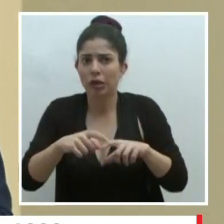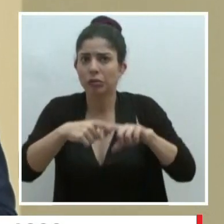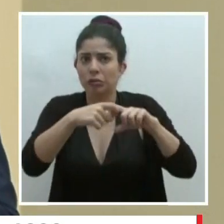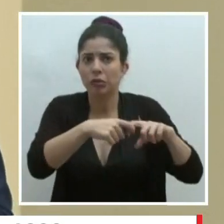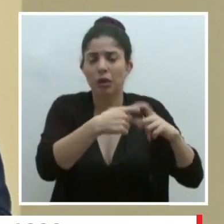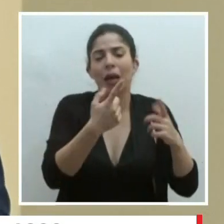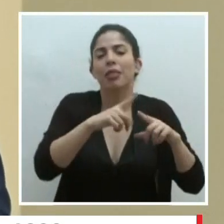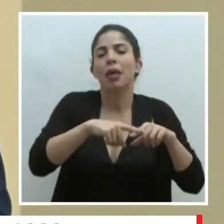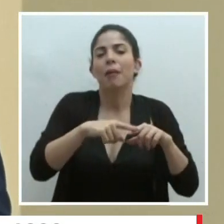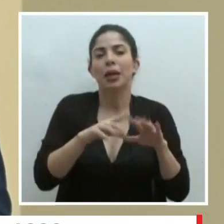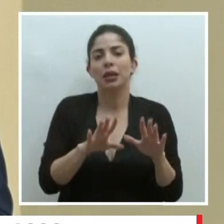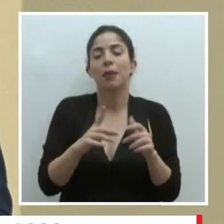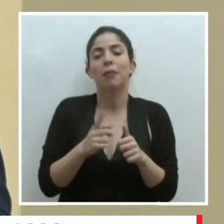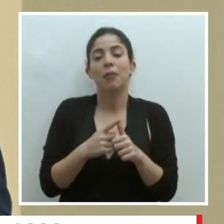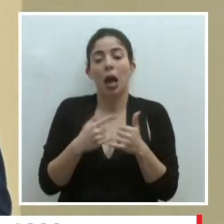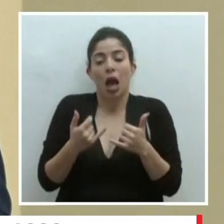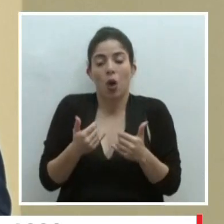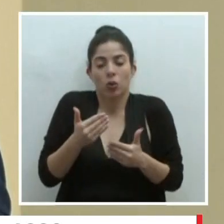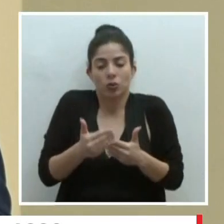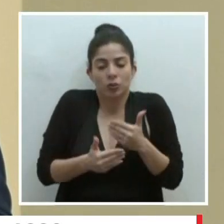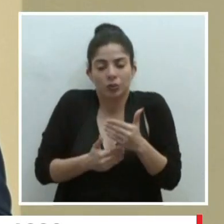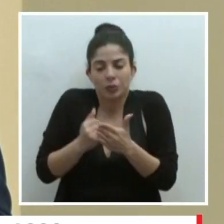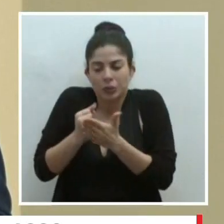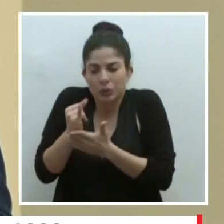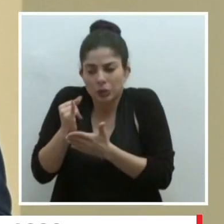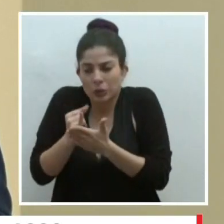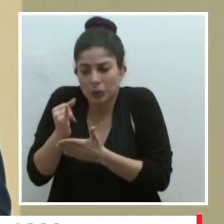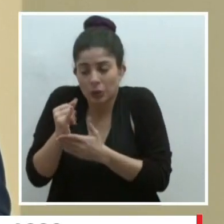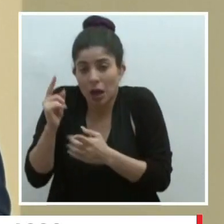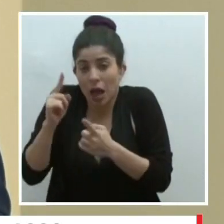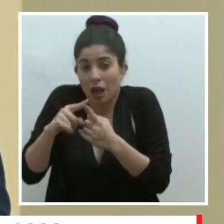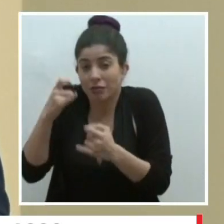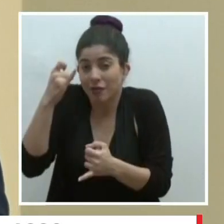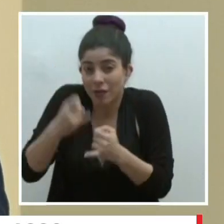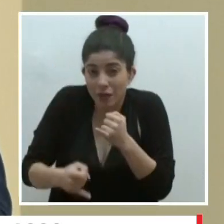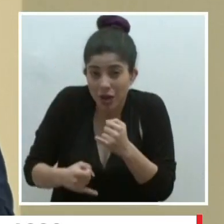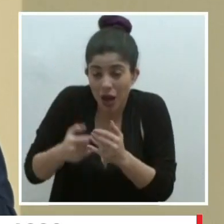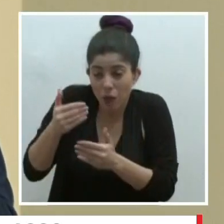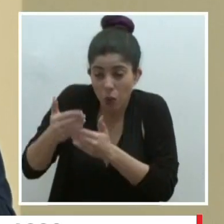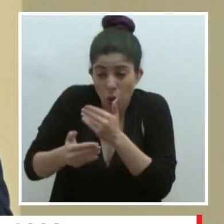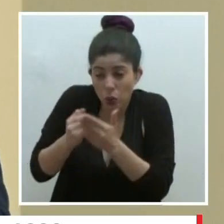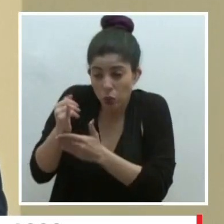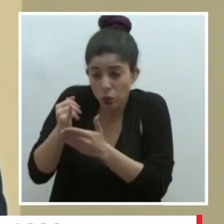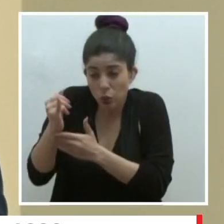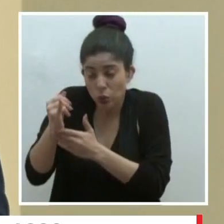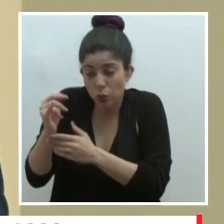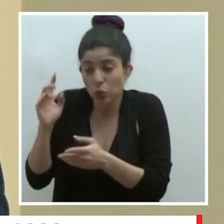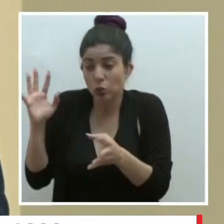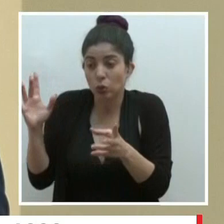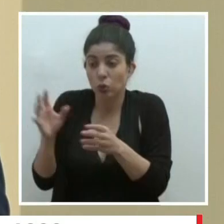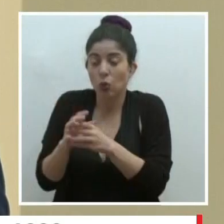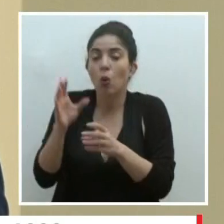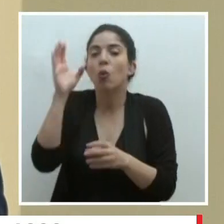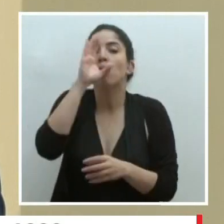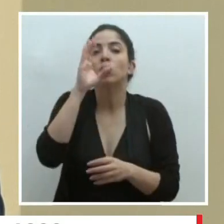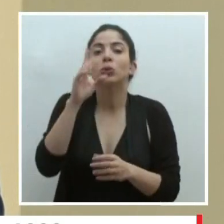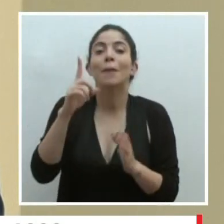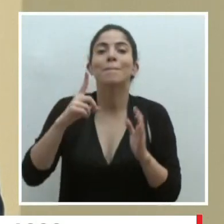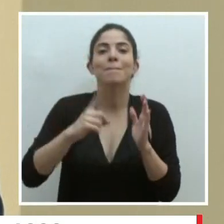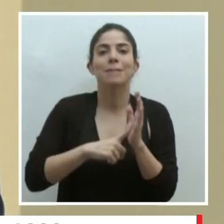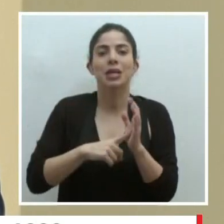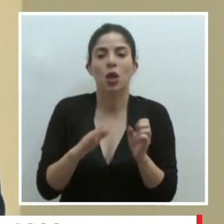las conclusiones podríamos obtenerlas hasta el final de todo el operativo, que dijimos lo que se busca es completar 1000